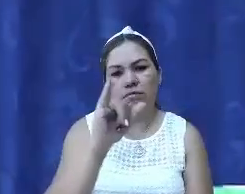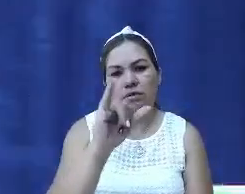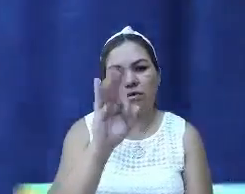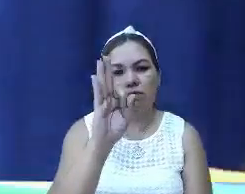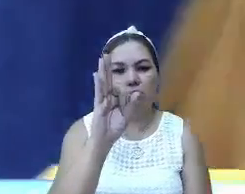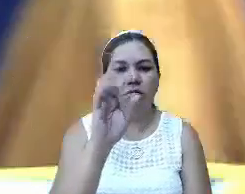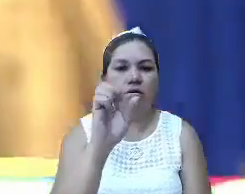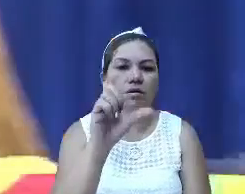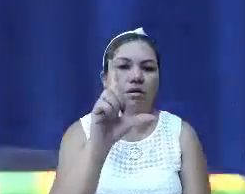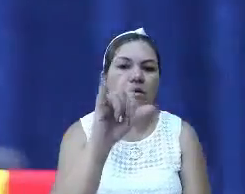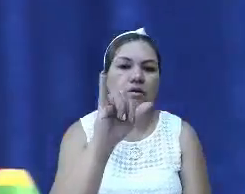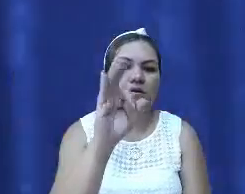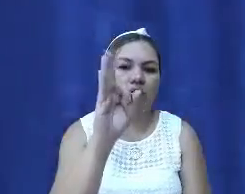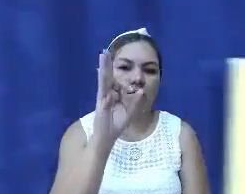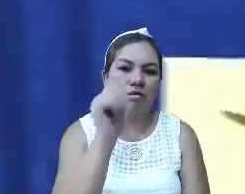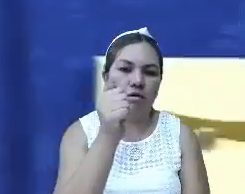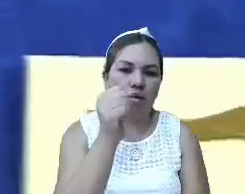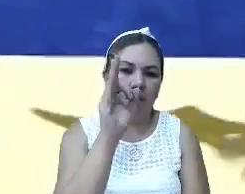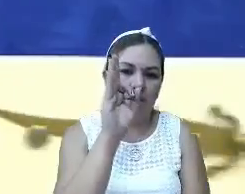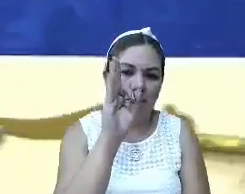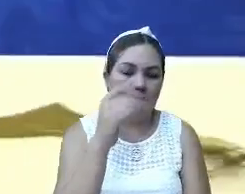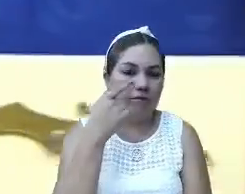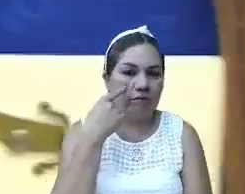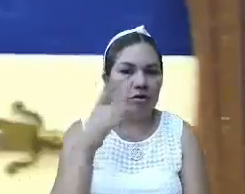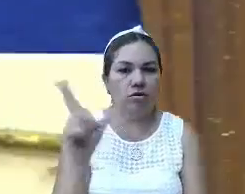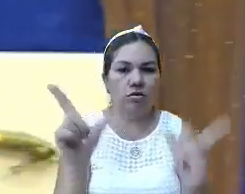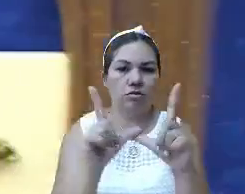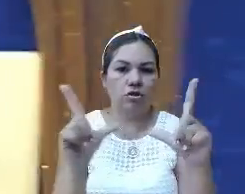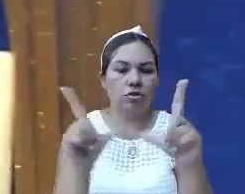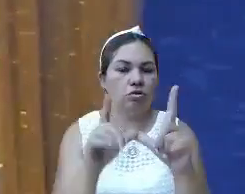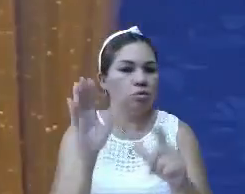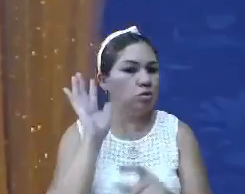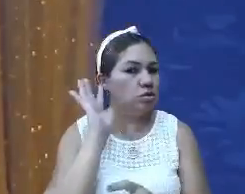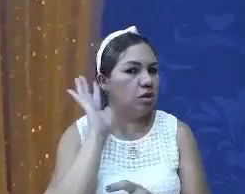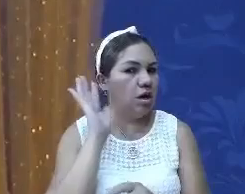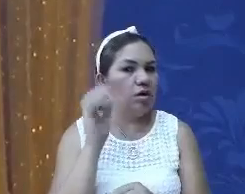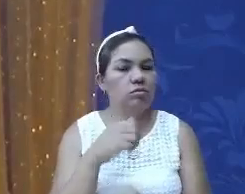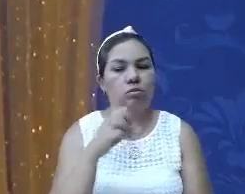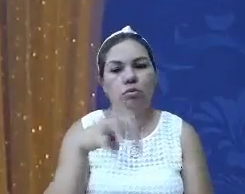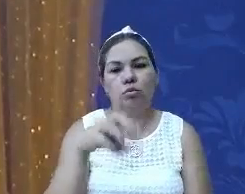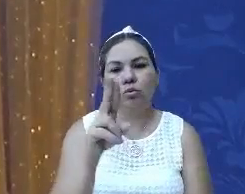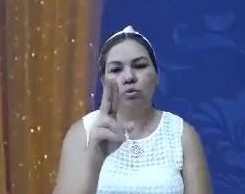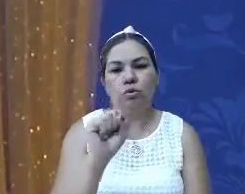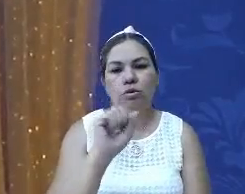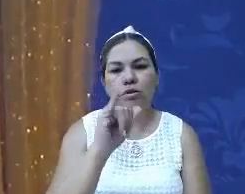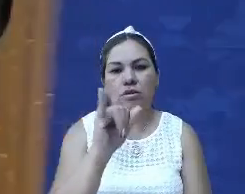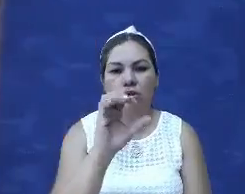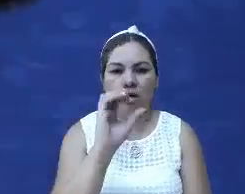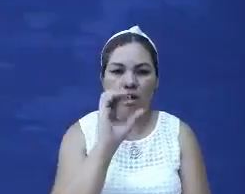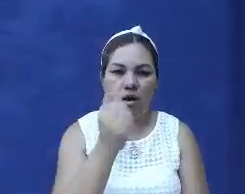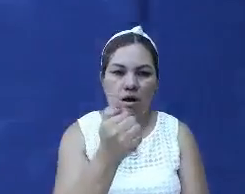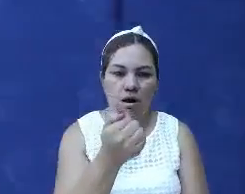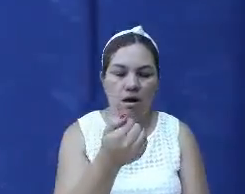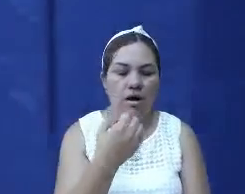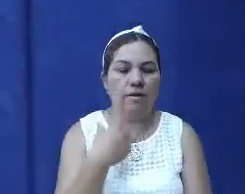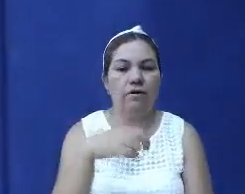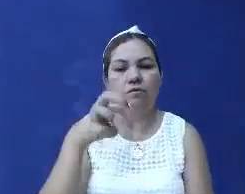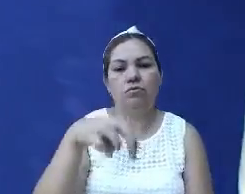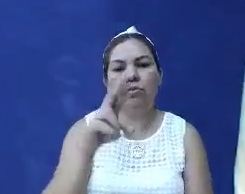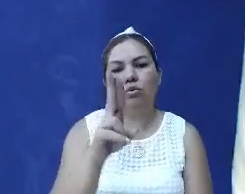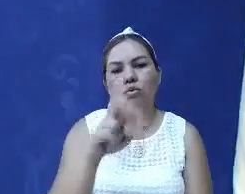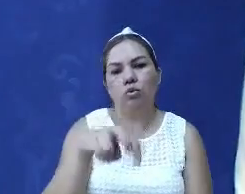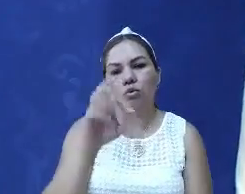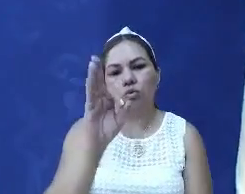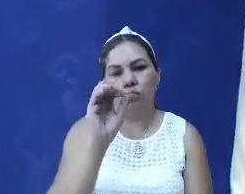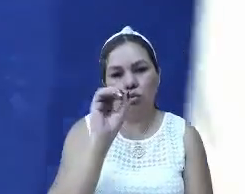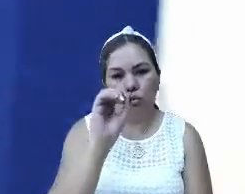chismosos, viendo telenovelas, escuchando música mundana. Diga conmigo, yo debo calafatear, cerrarle la